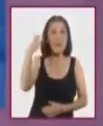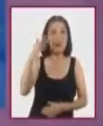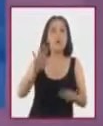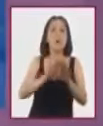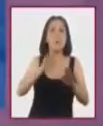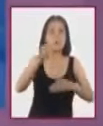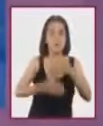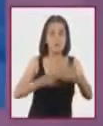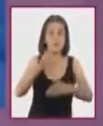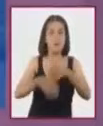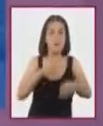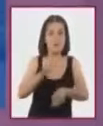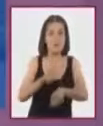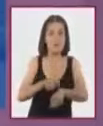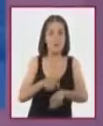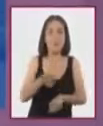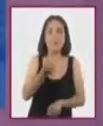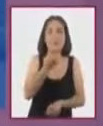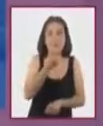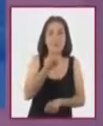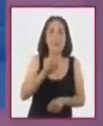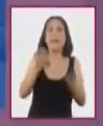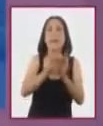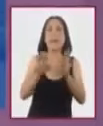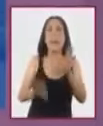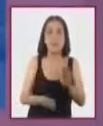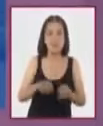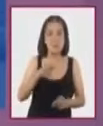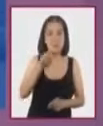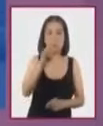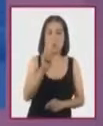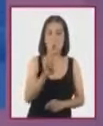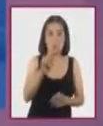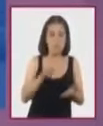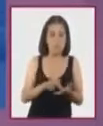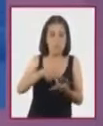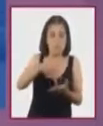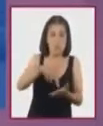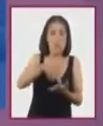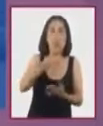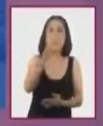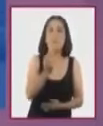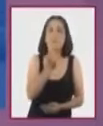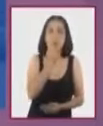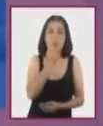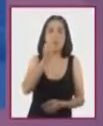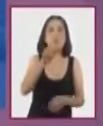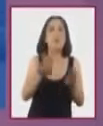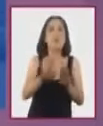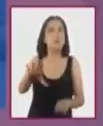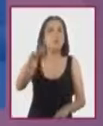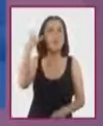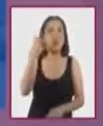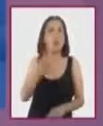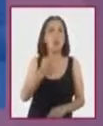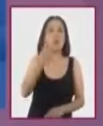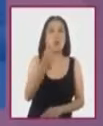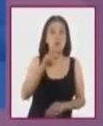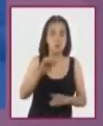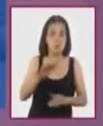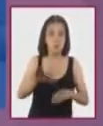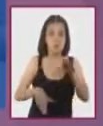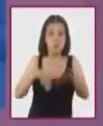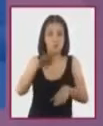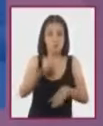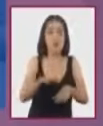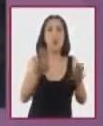avanzamos en un determinado tiempo. Por ejemplo, si das 2 pasos en un segundo, la velocidad con la que avanzas es 2 pasos por